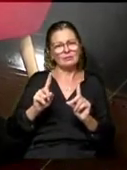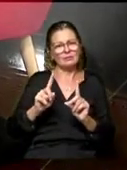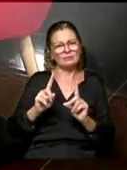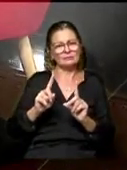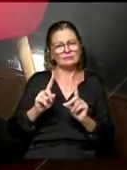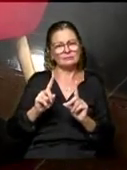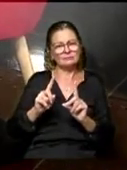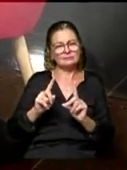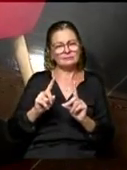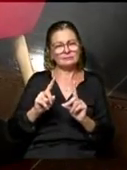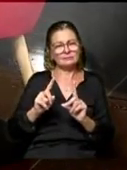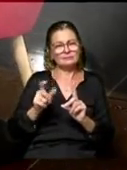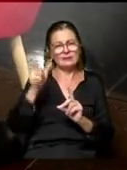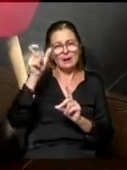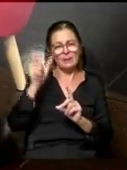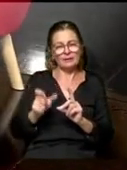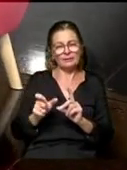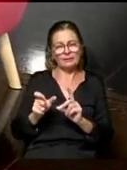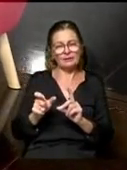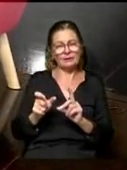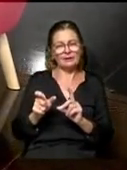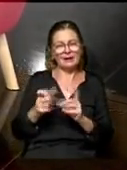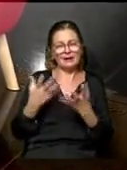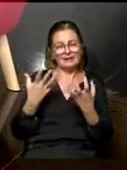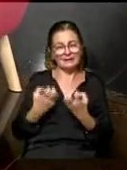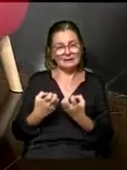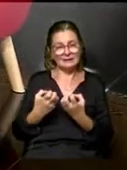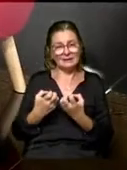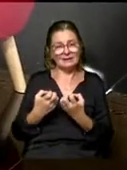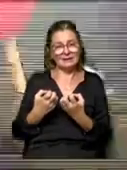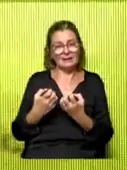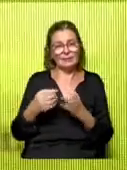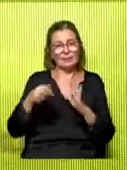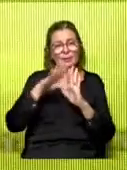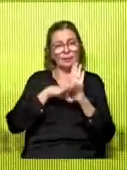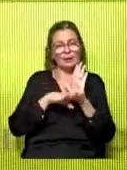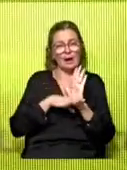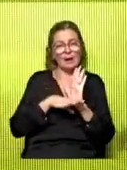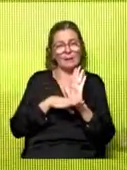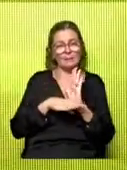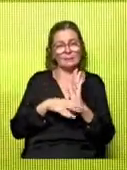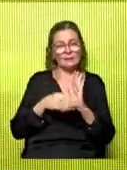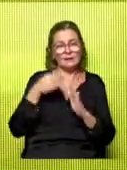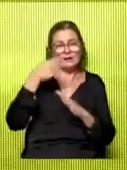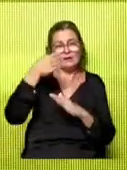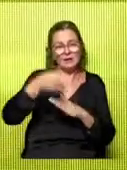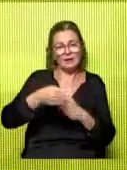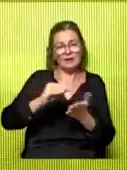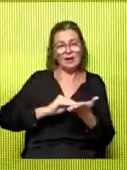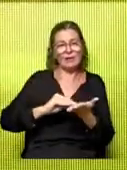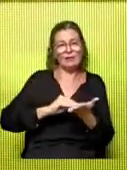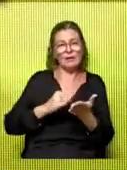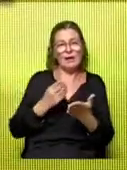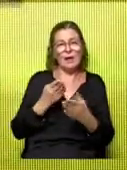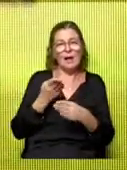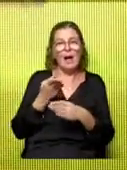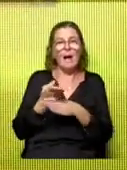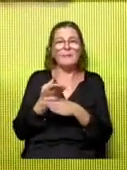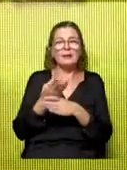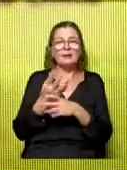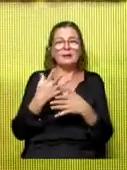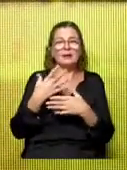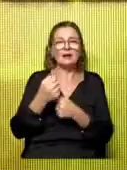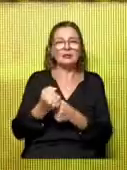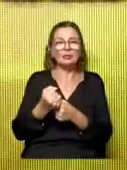Los gurises, por ejemplo. La persona tiene que, ahora, la persona que quiera ser parte de un programa tiene que acercarse a un escritorio a pedir ayuda, ¿no? Uh-huh. Entre